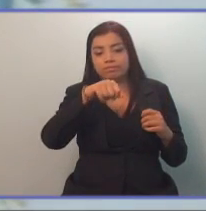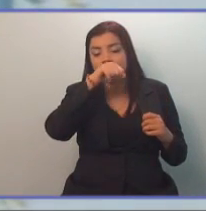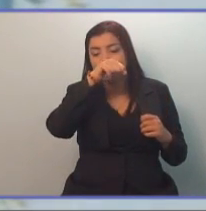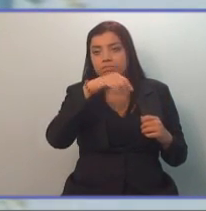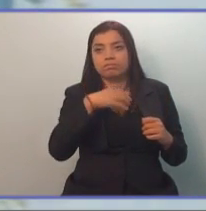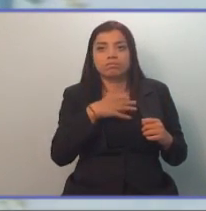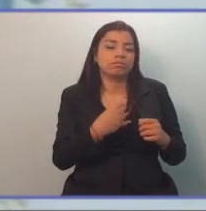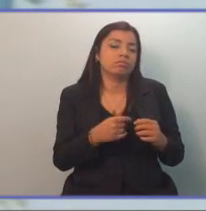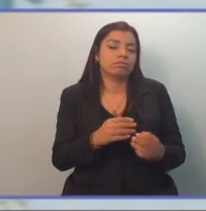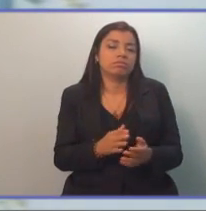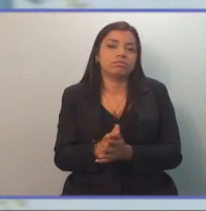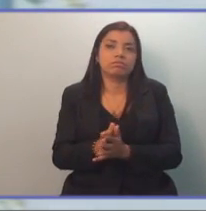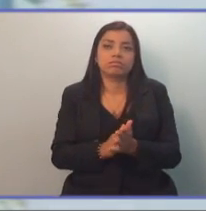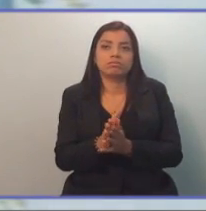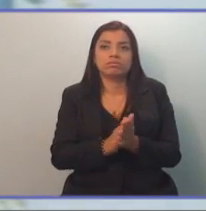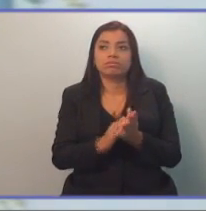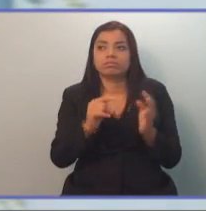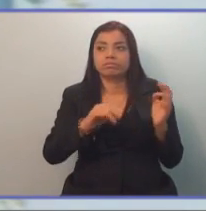ha apasionado el tema,